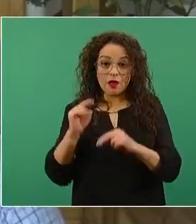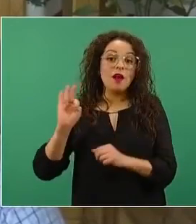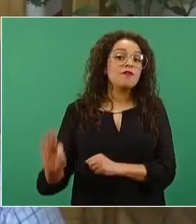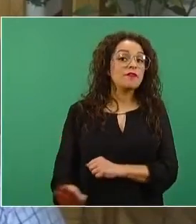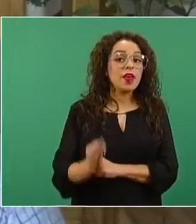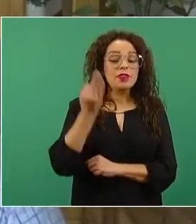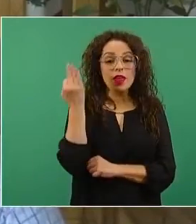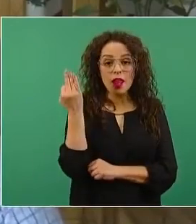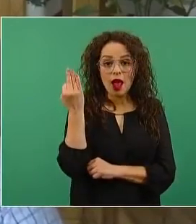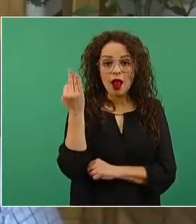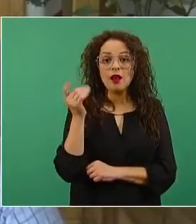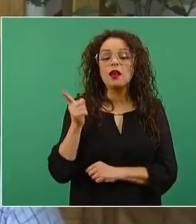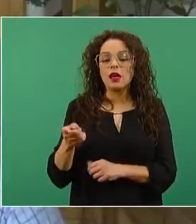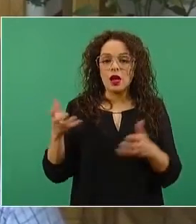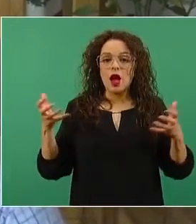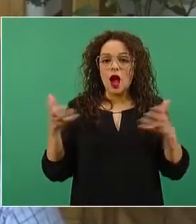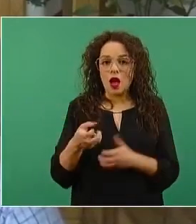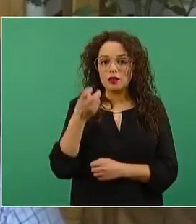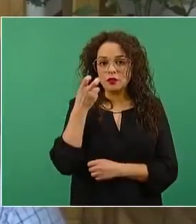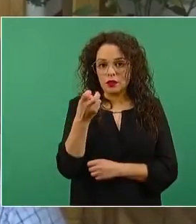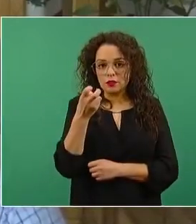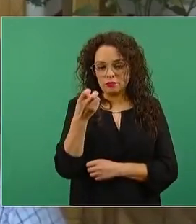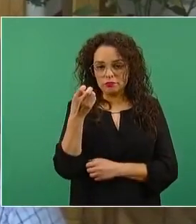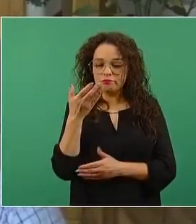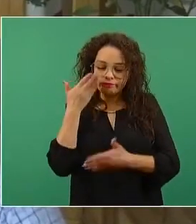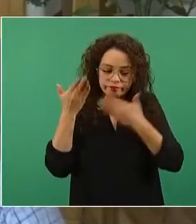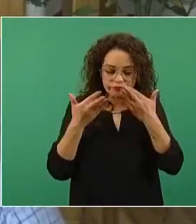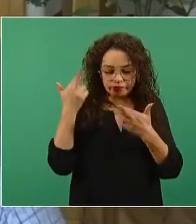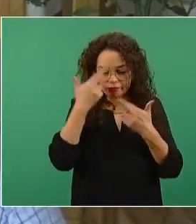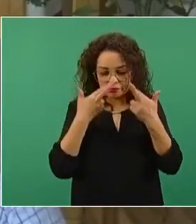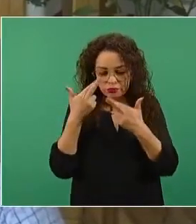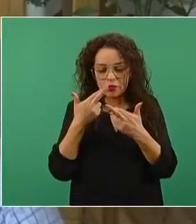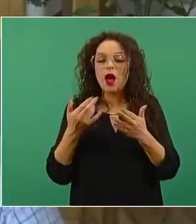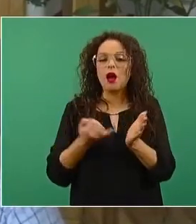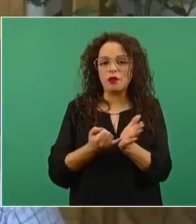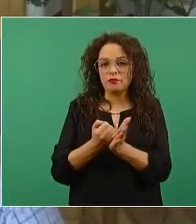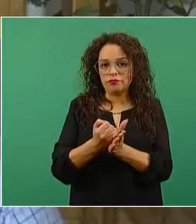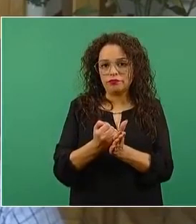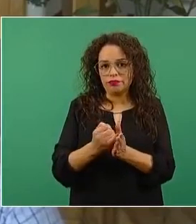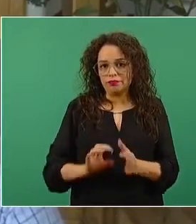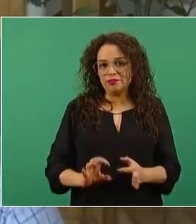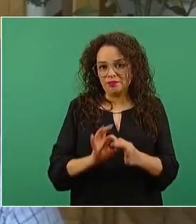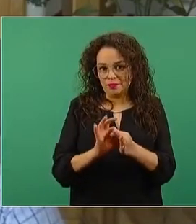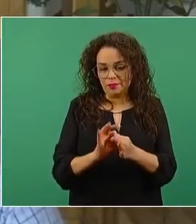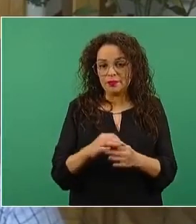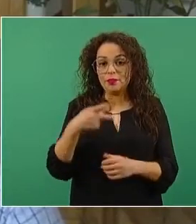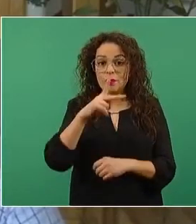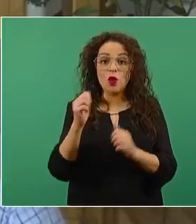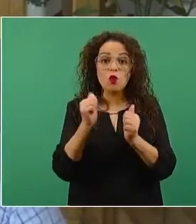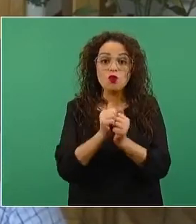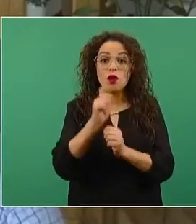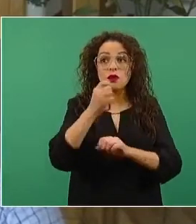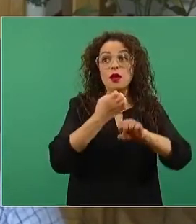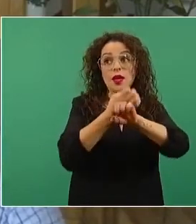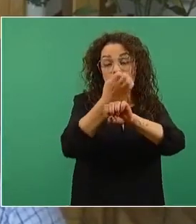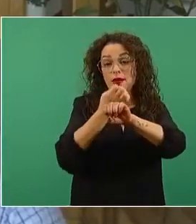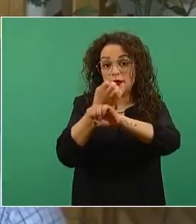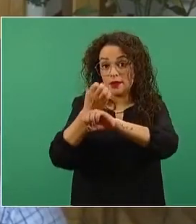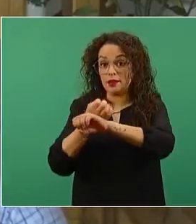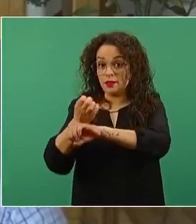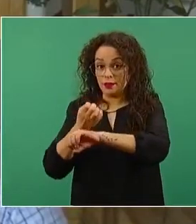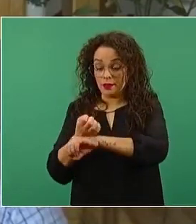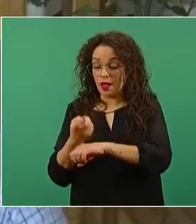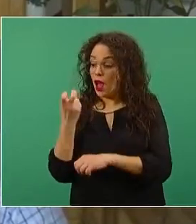el que está realizando estas dictaminaciones. Claro que lo hace de la mano de las entidades federativas. Cuando este